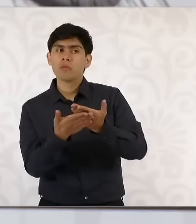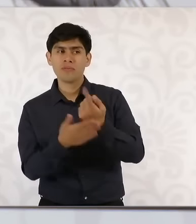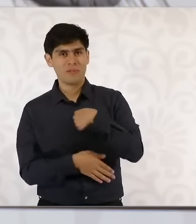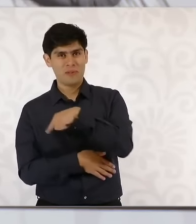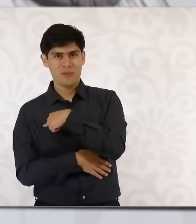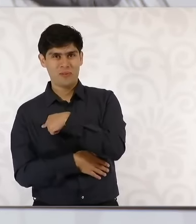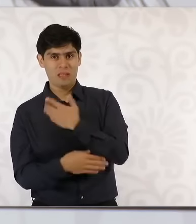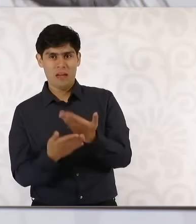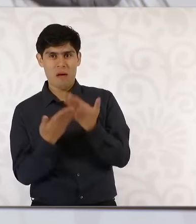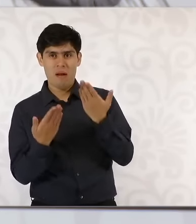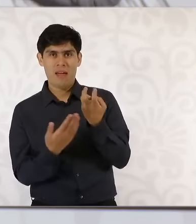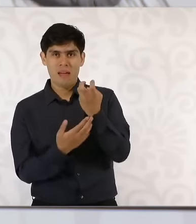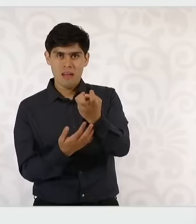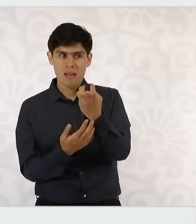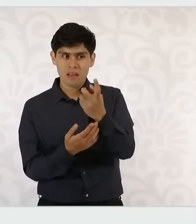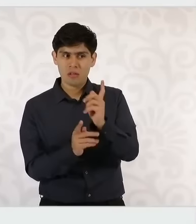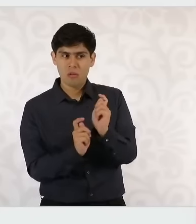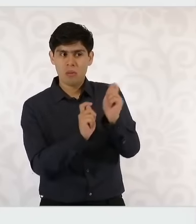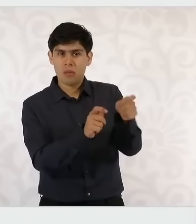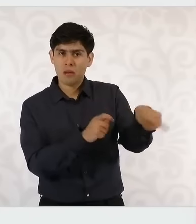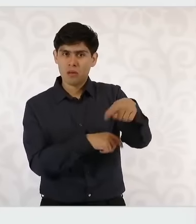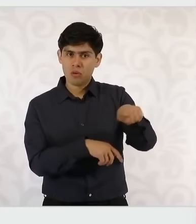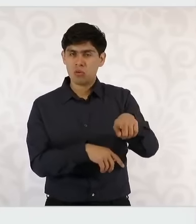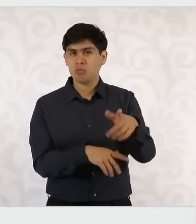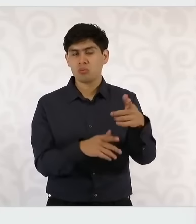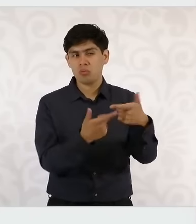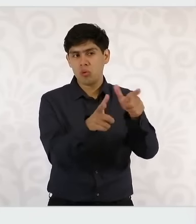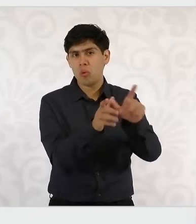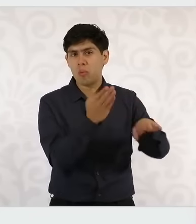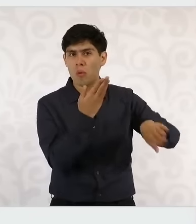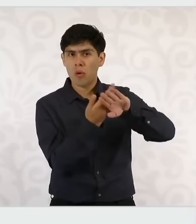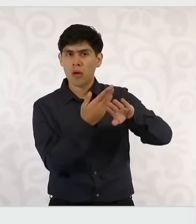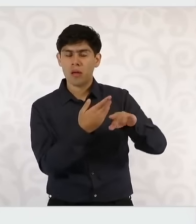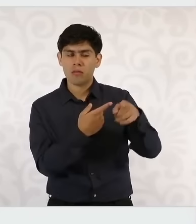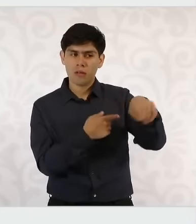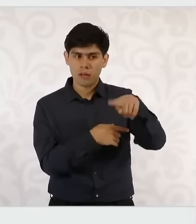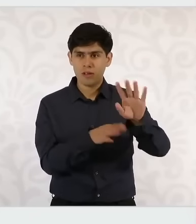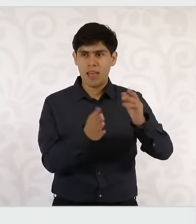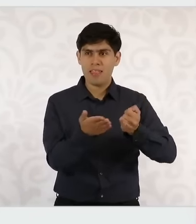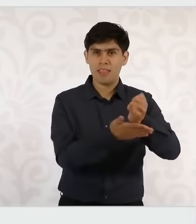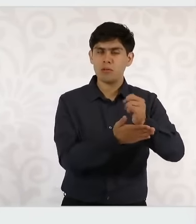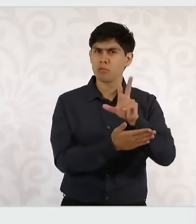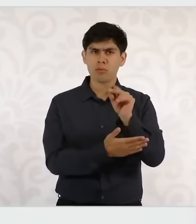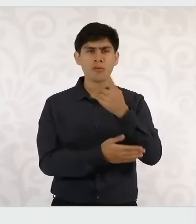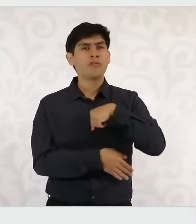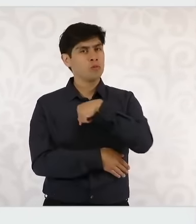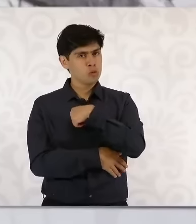la oposición como si hubiera sido demanda de ellos. No, es una decisión nuestra.